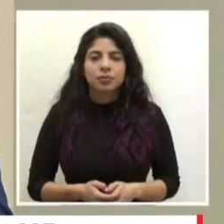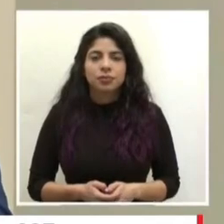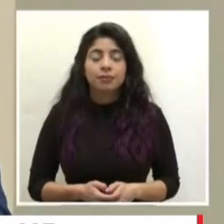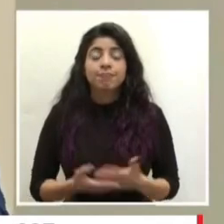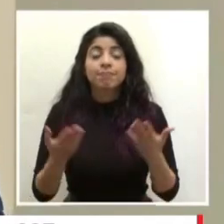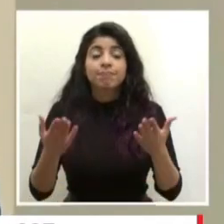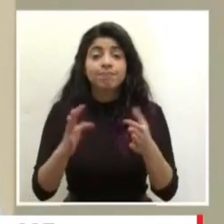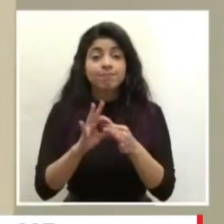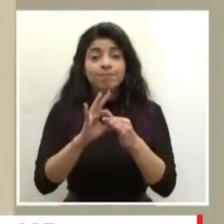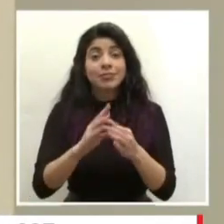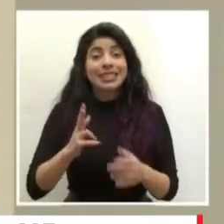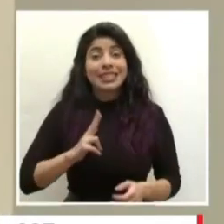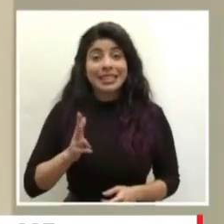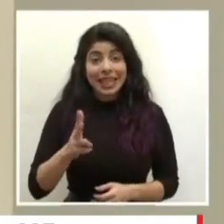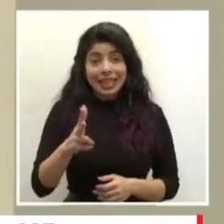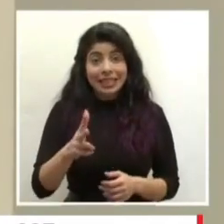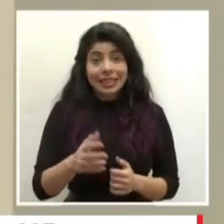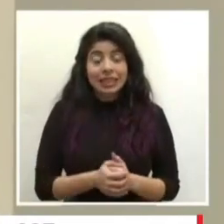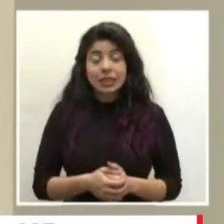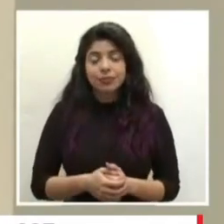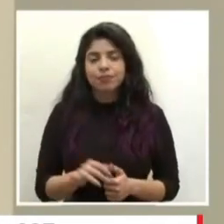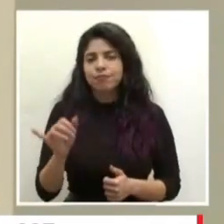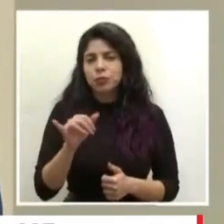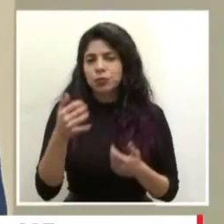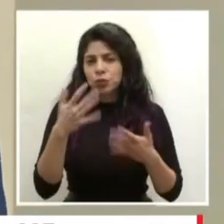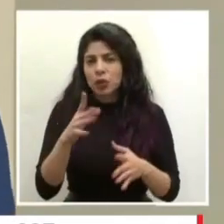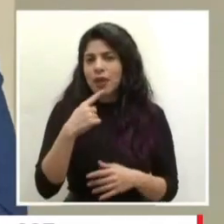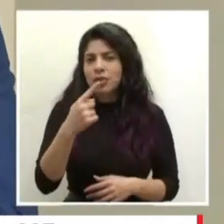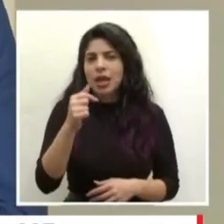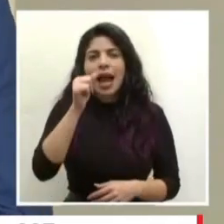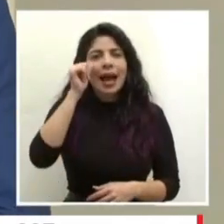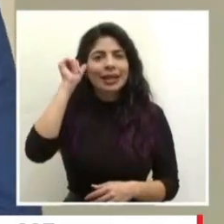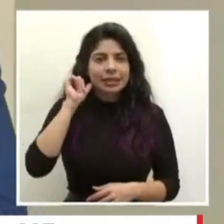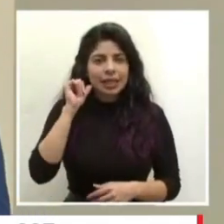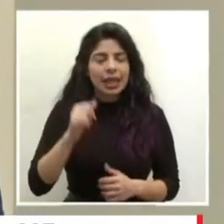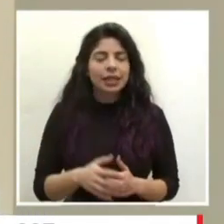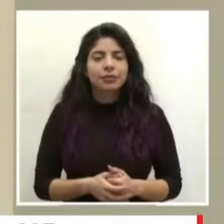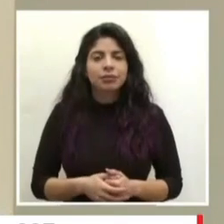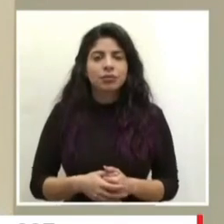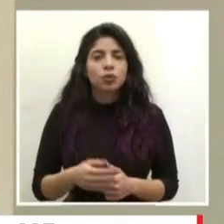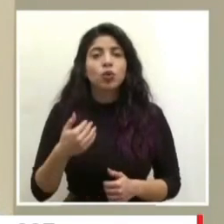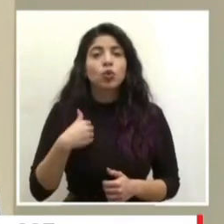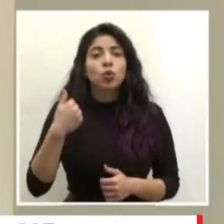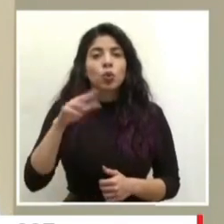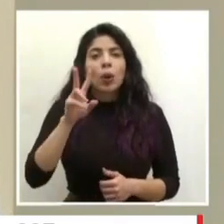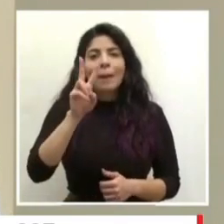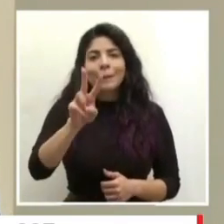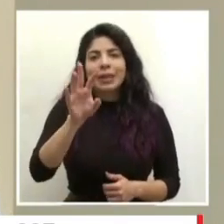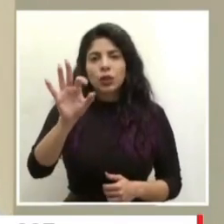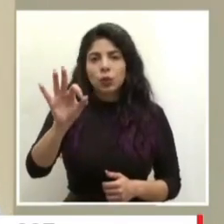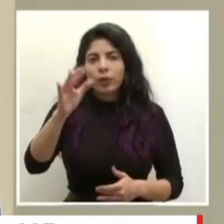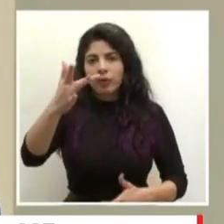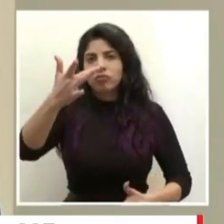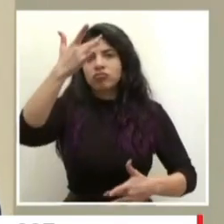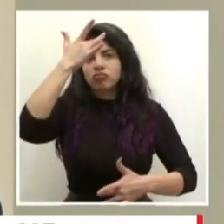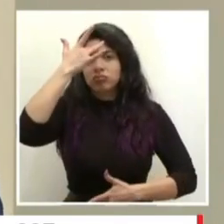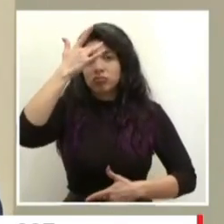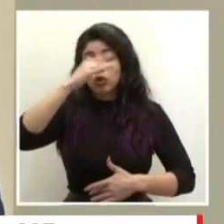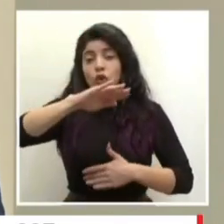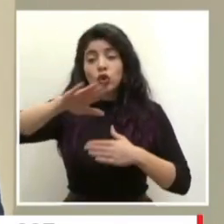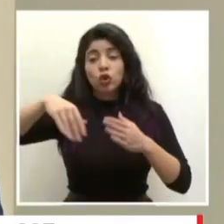Con respecto a los chiles, como lo indicamos ayer, tuvimos 29 casos que todos han